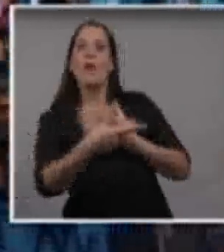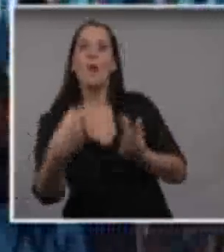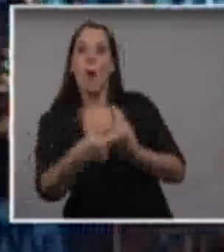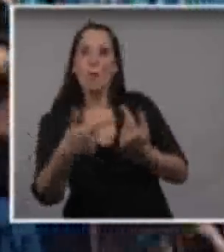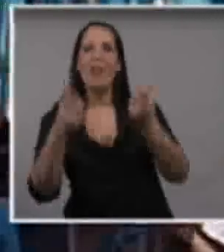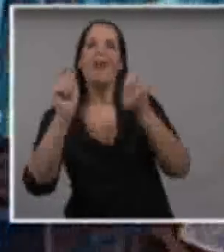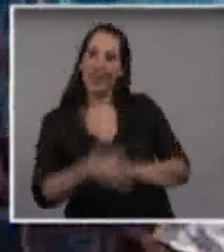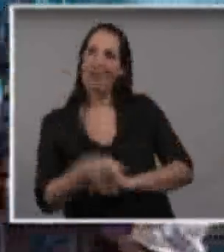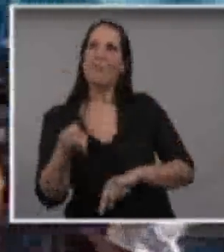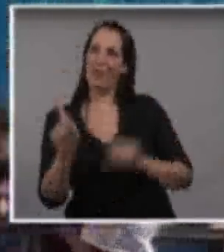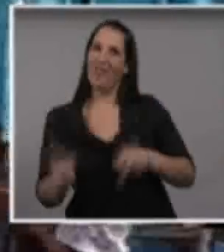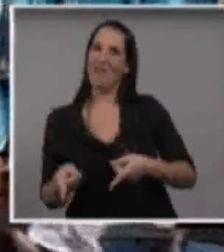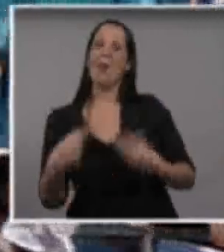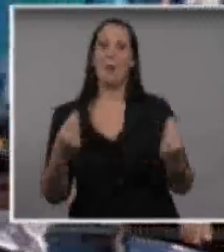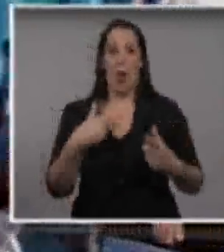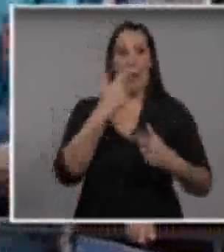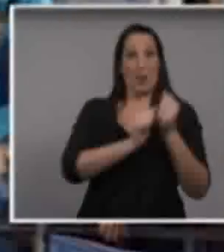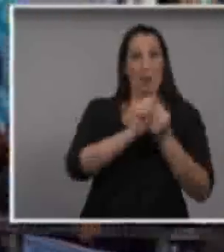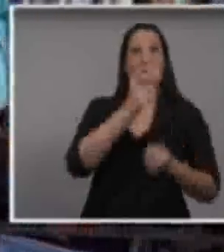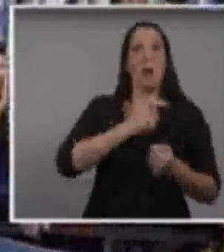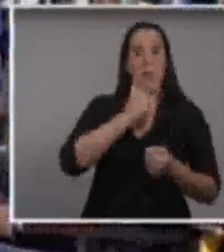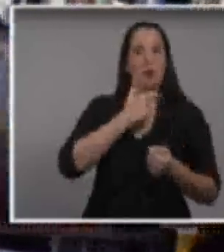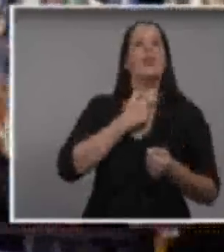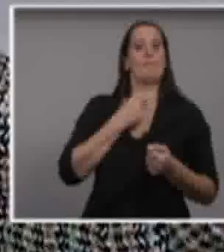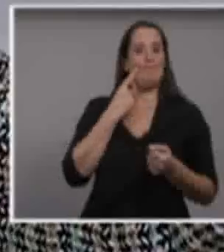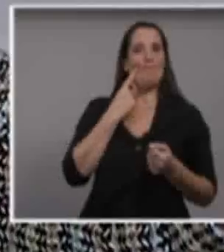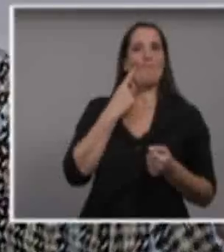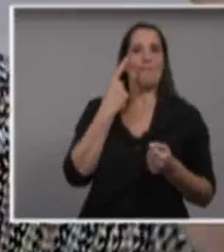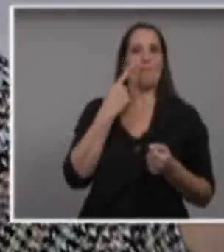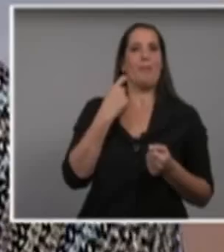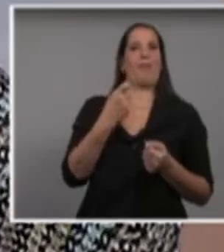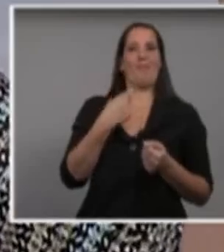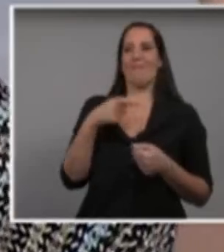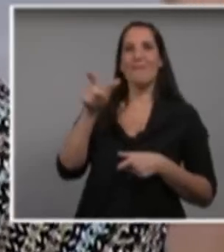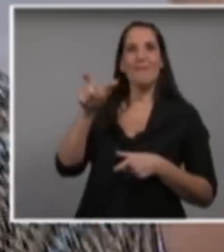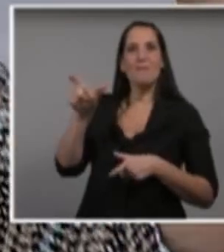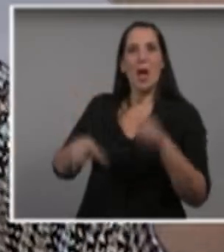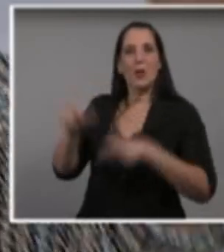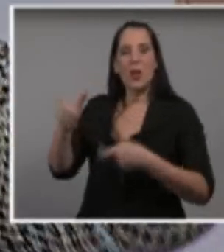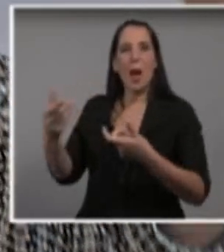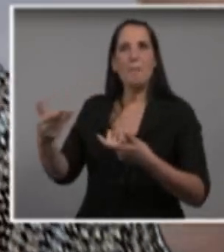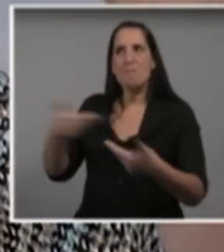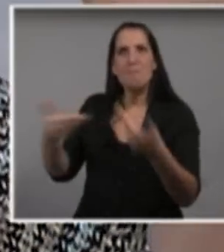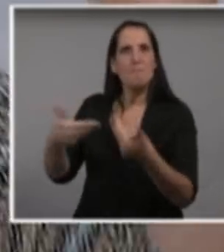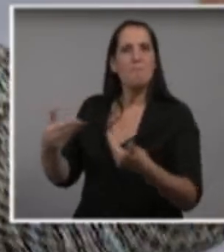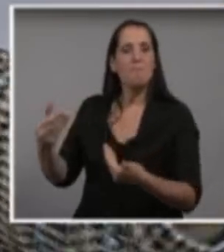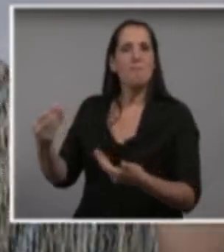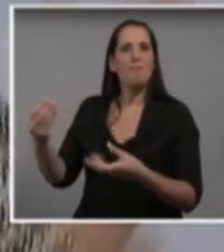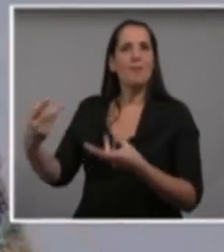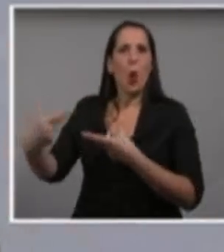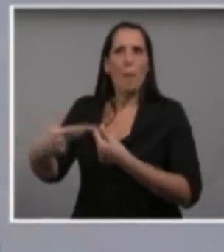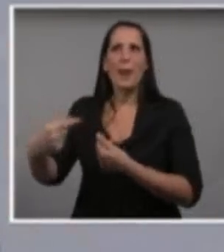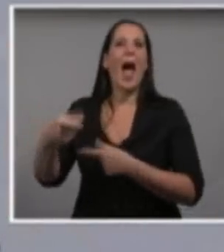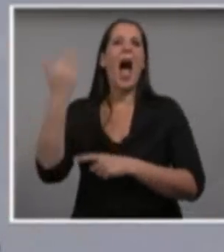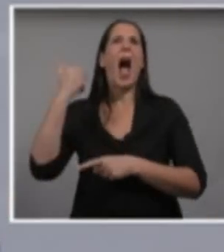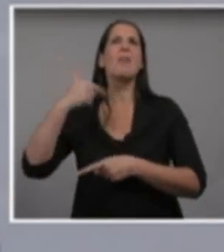industria mendocina ha dado cuenta de ello. Ha cambiado, el consumidor ha cambiado y ha mutado del vino de mesa